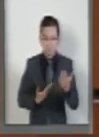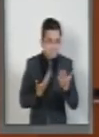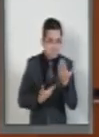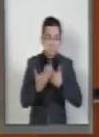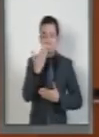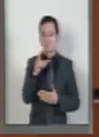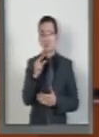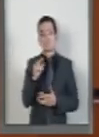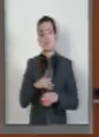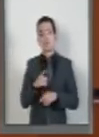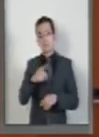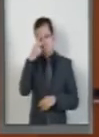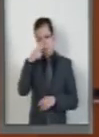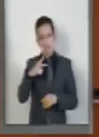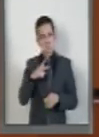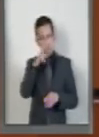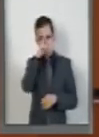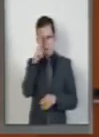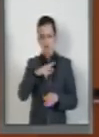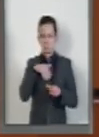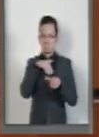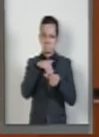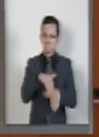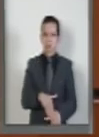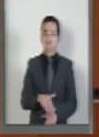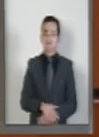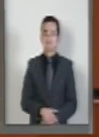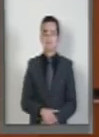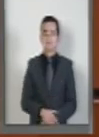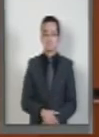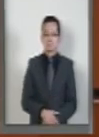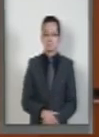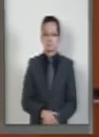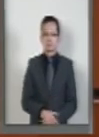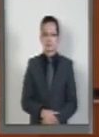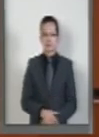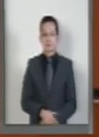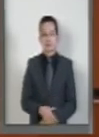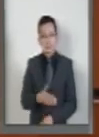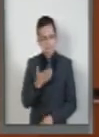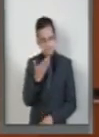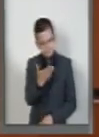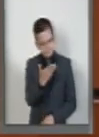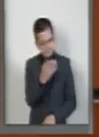cada vez en picada. Señor presidente, el voto de un servidor